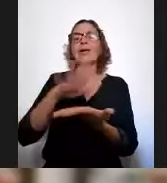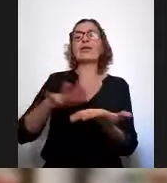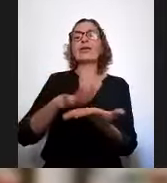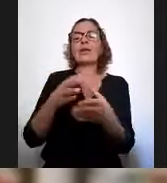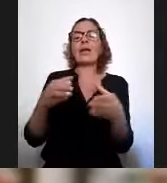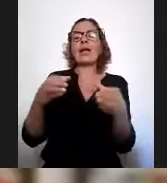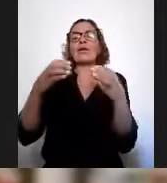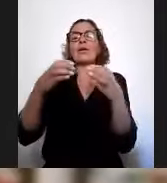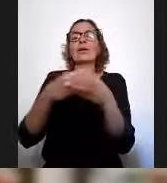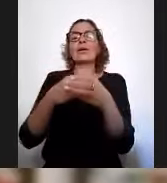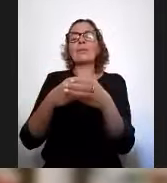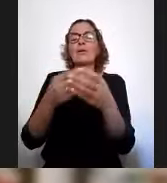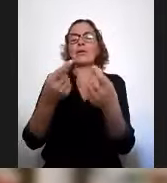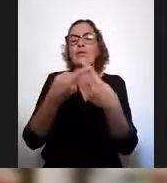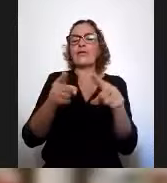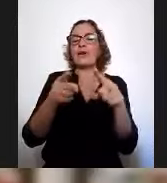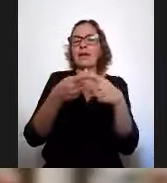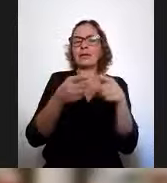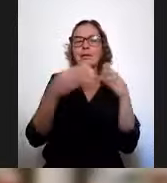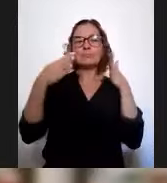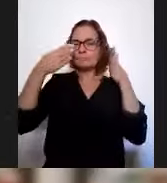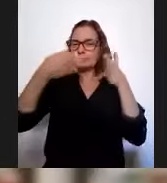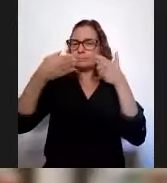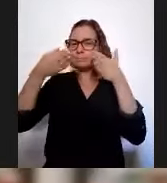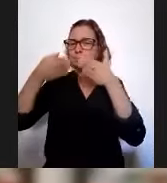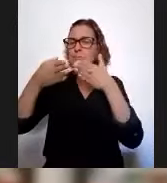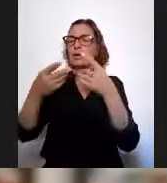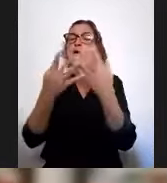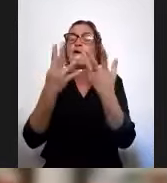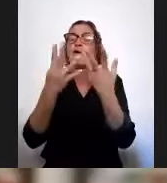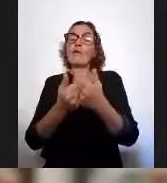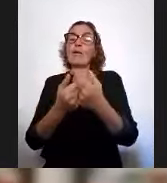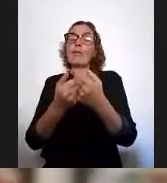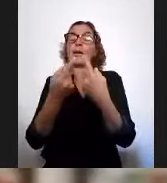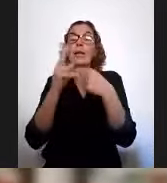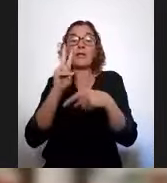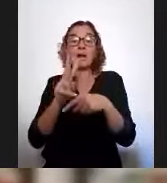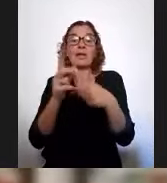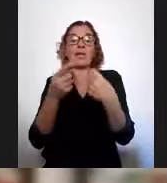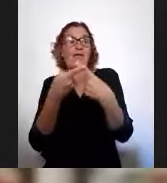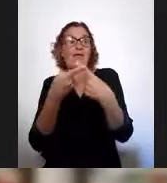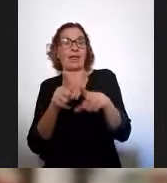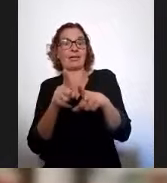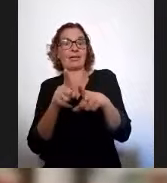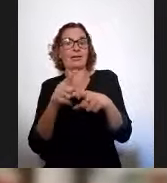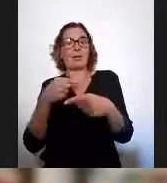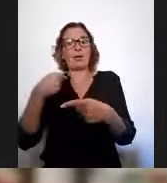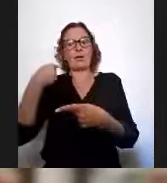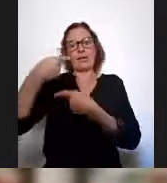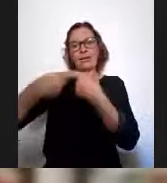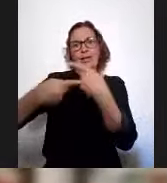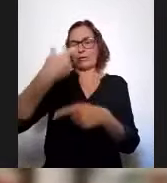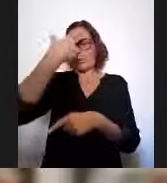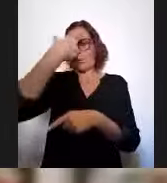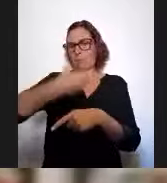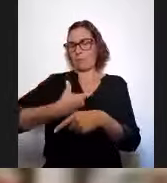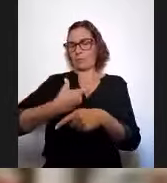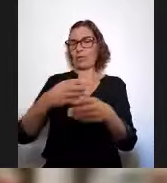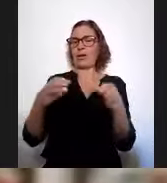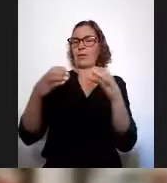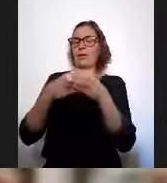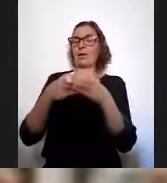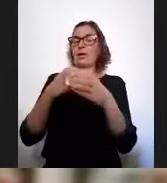desde diferentes enfoques, desde diferentes puntos, ángulos, desde el desarrollo personal con el equipo con el que